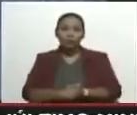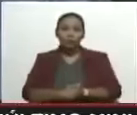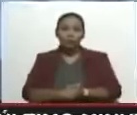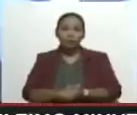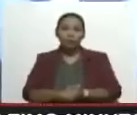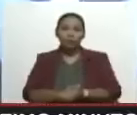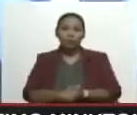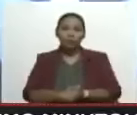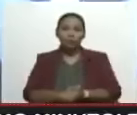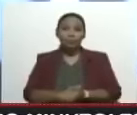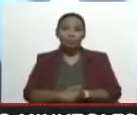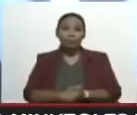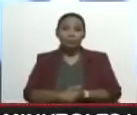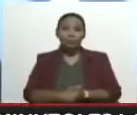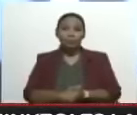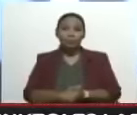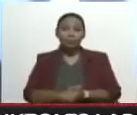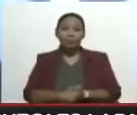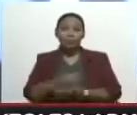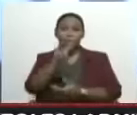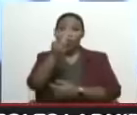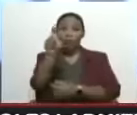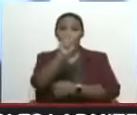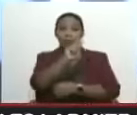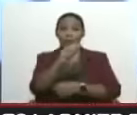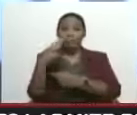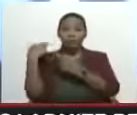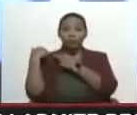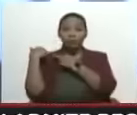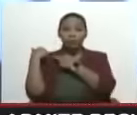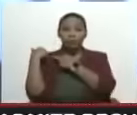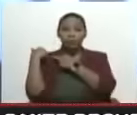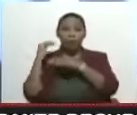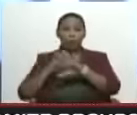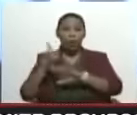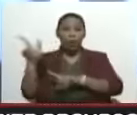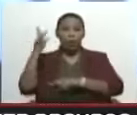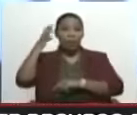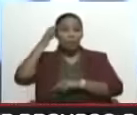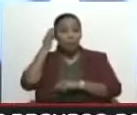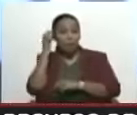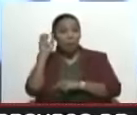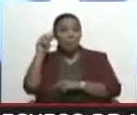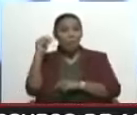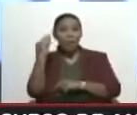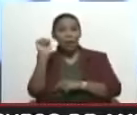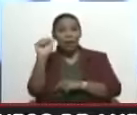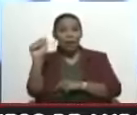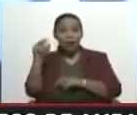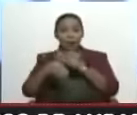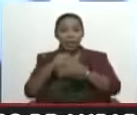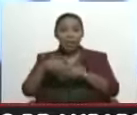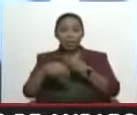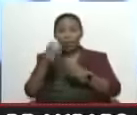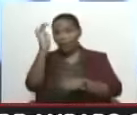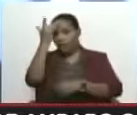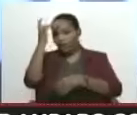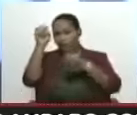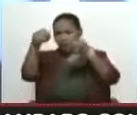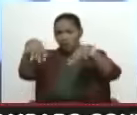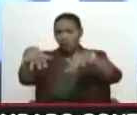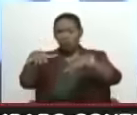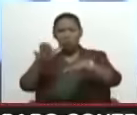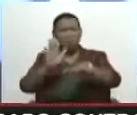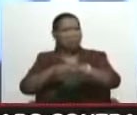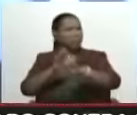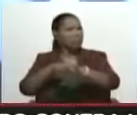Y ocupó el cargo solamente durante 2 meses, porque María Uzcategui fue la vicepresidenta desde febrero, renunció. ¿Y por qué renunció?